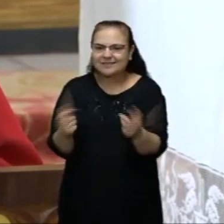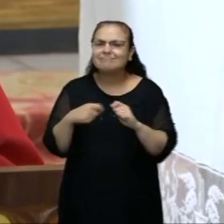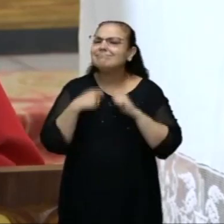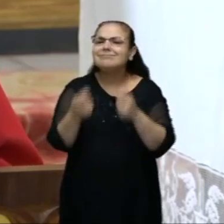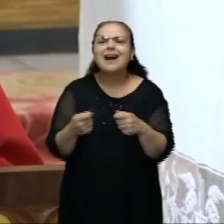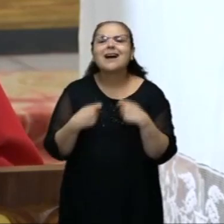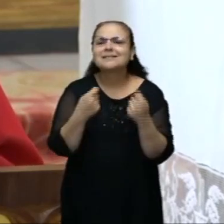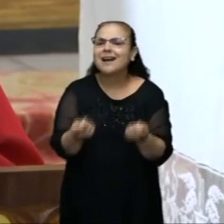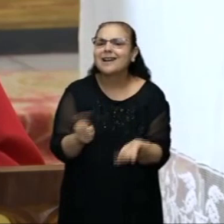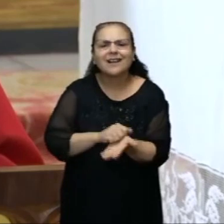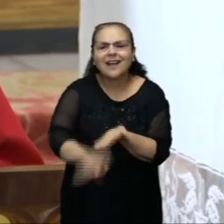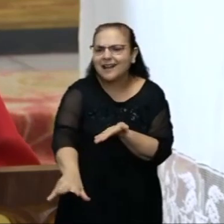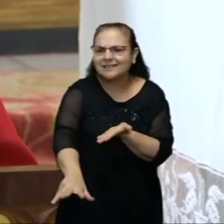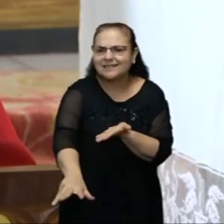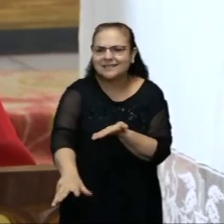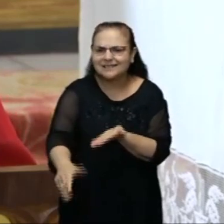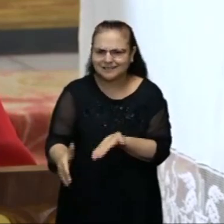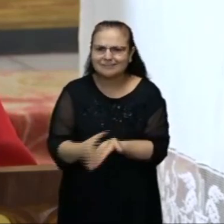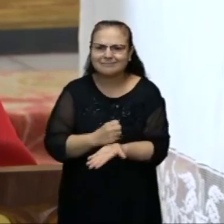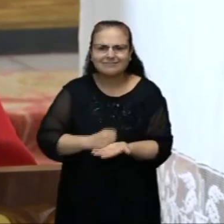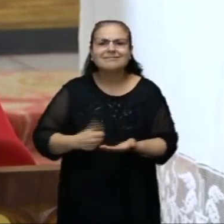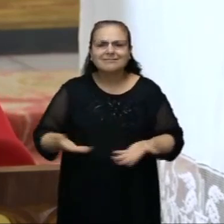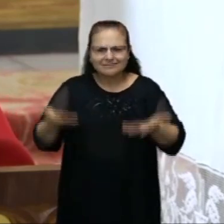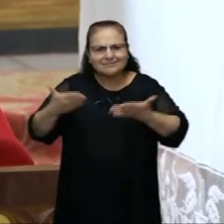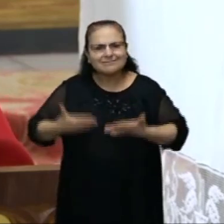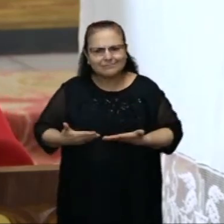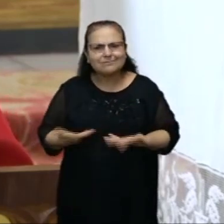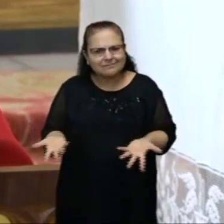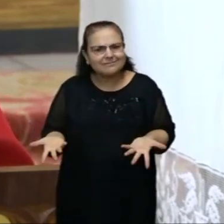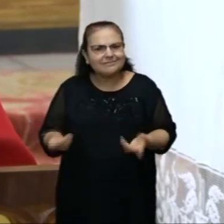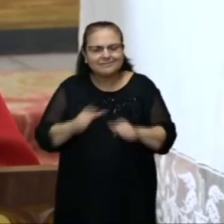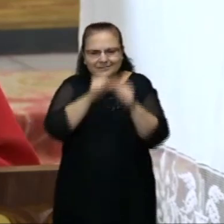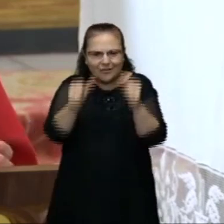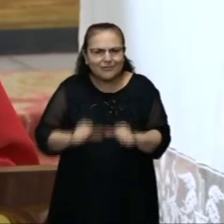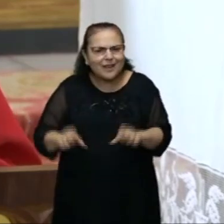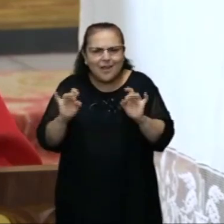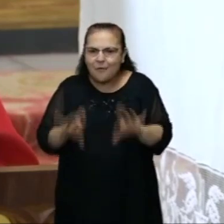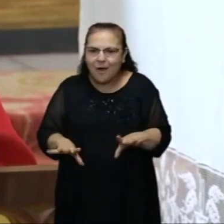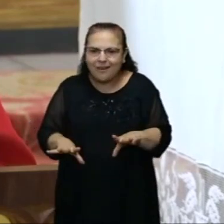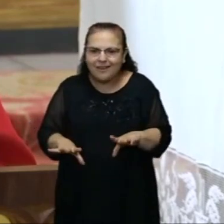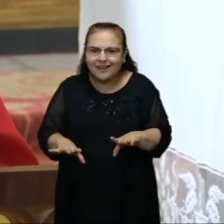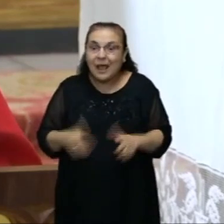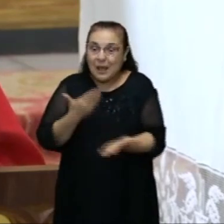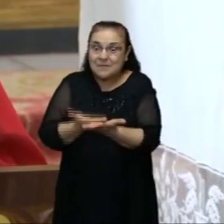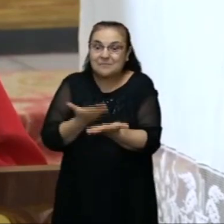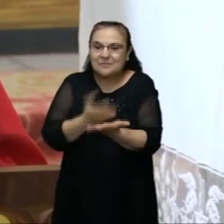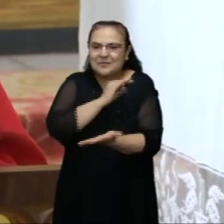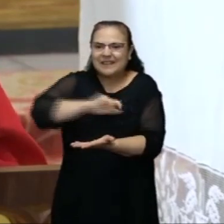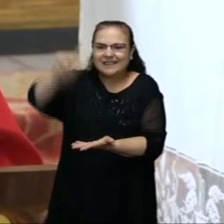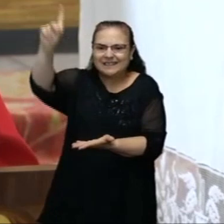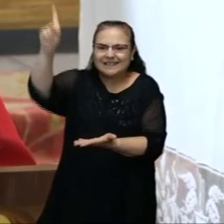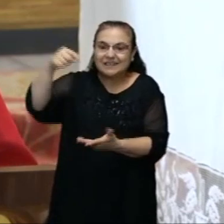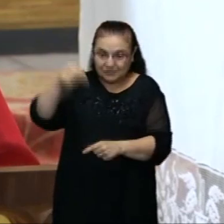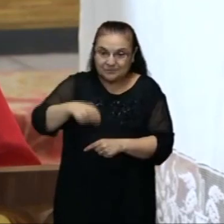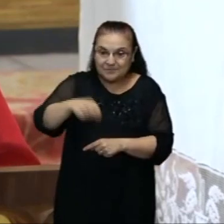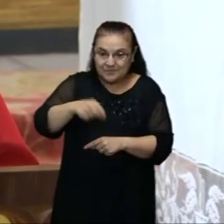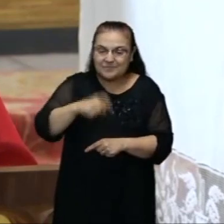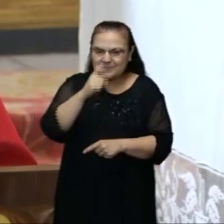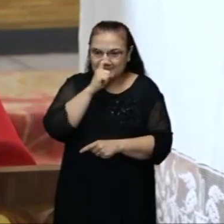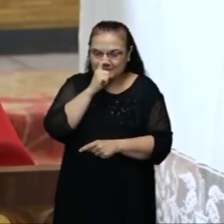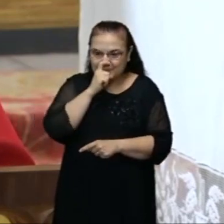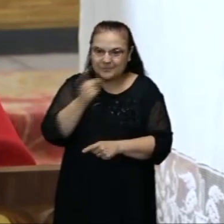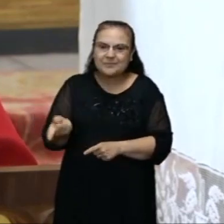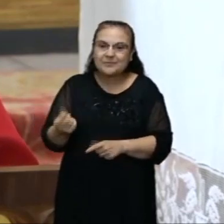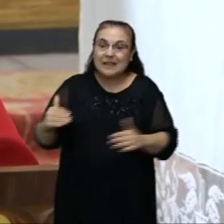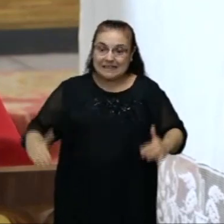gratuitamente aquello que habían recibido de esa manera. Pues vamos a pedirle al Señor en este